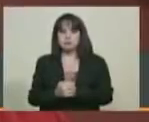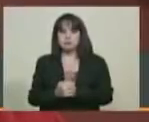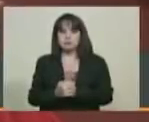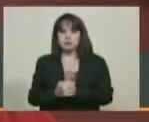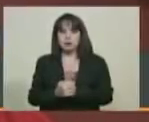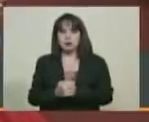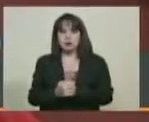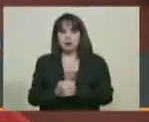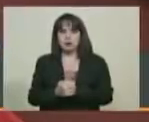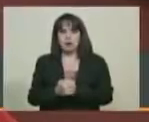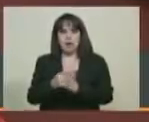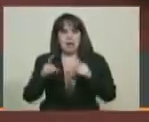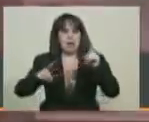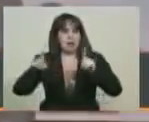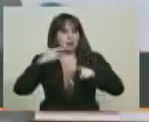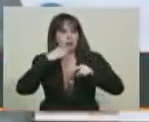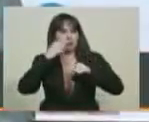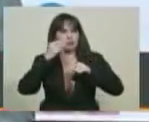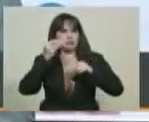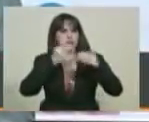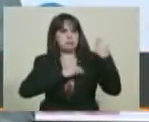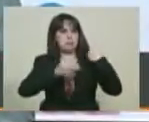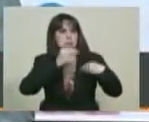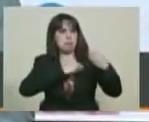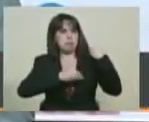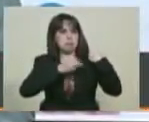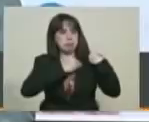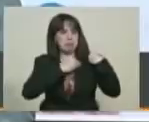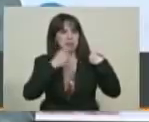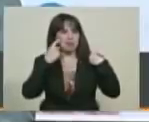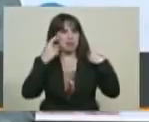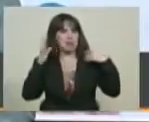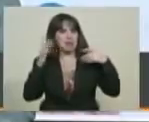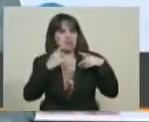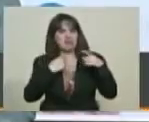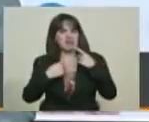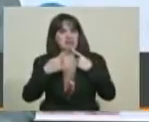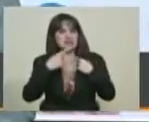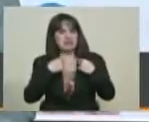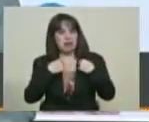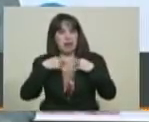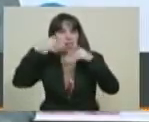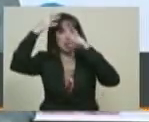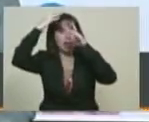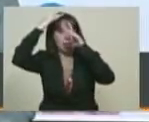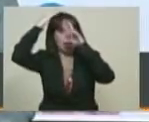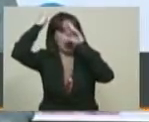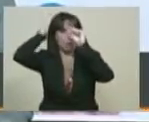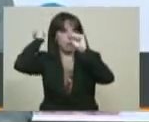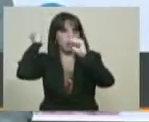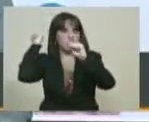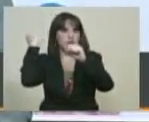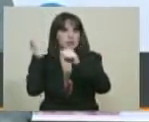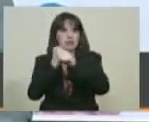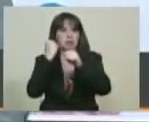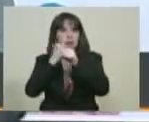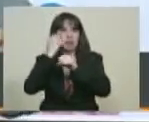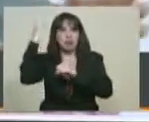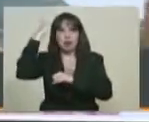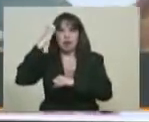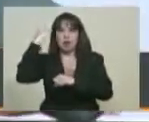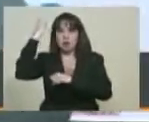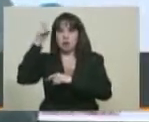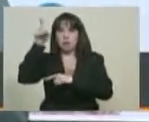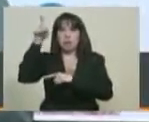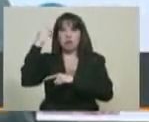como dicen por ahí, de que vuelan, vuelan. Están las embajadas trabajando de las Europas, porque ellos